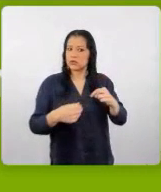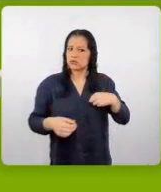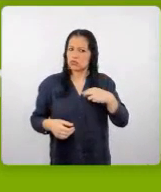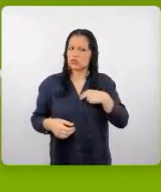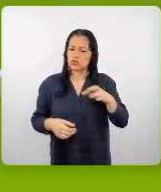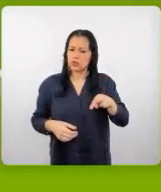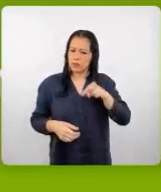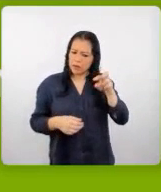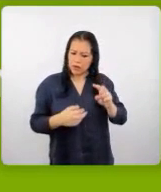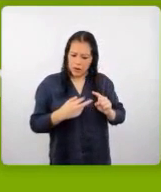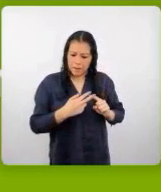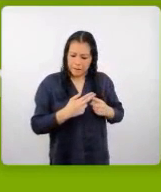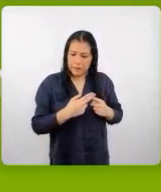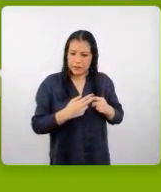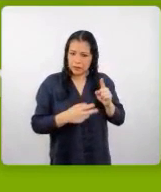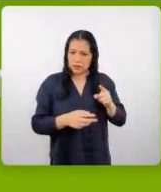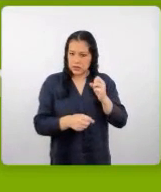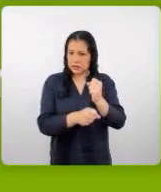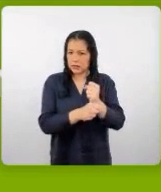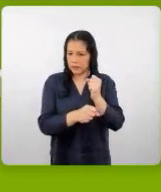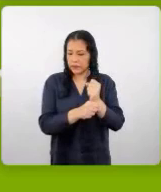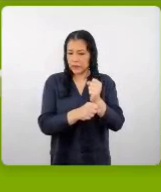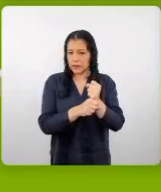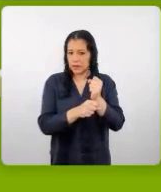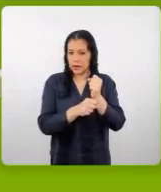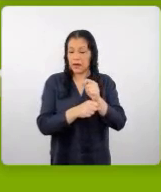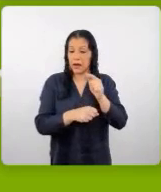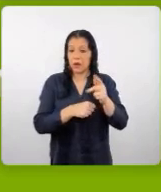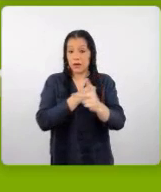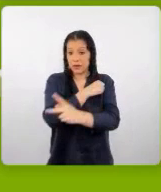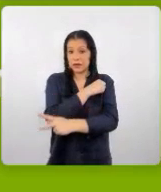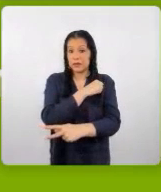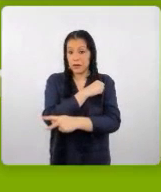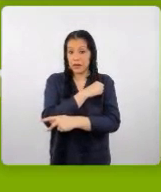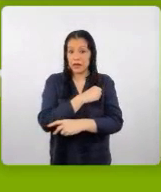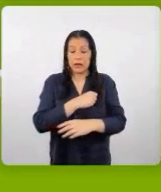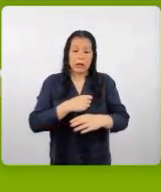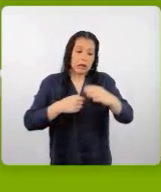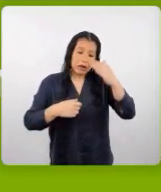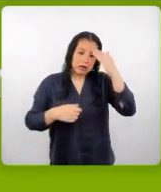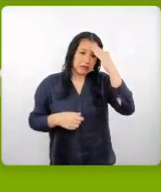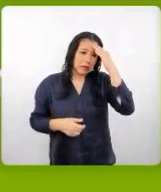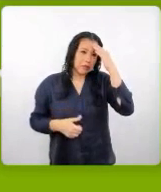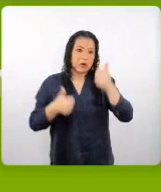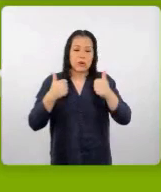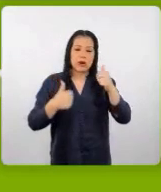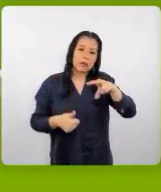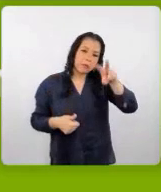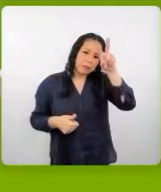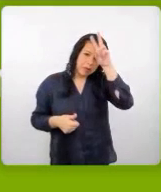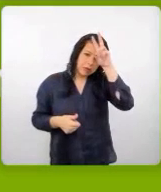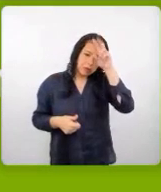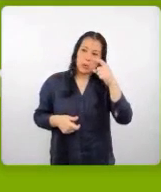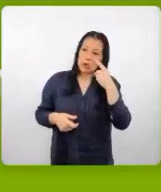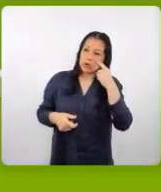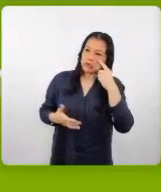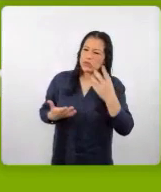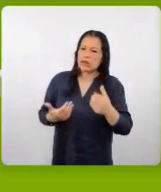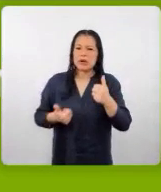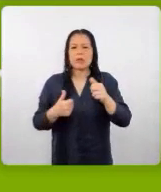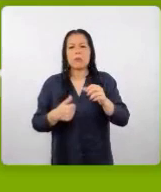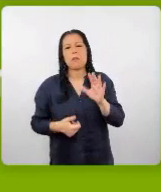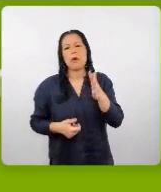esta gesta en este país, el conocimiento que existía por Perú era un conocimiento